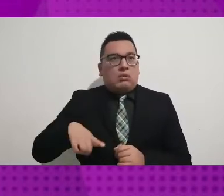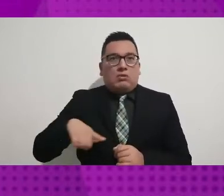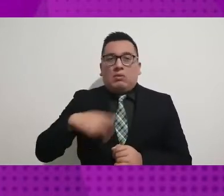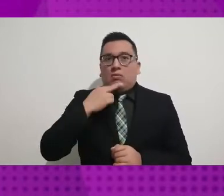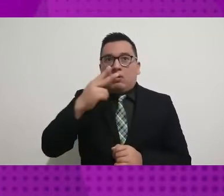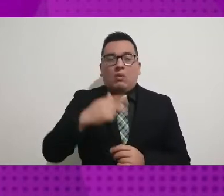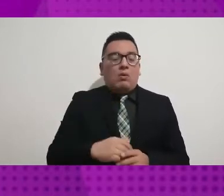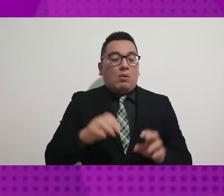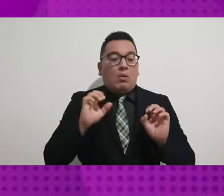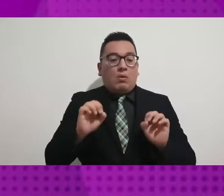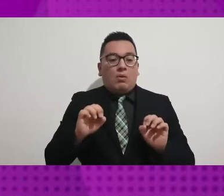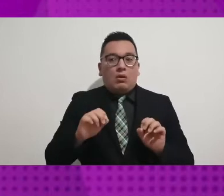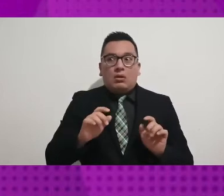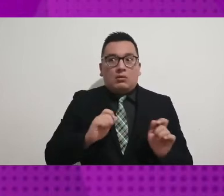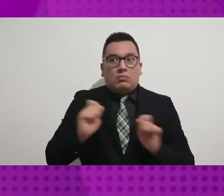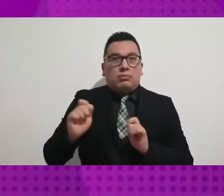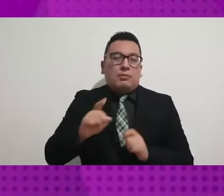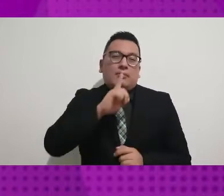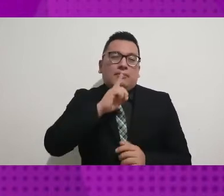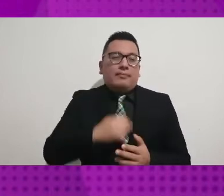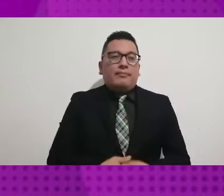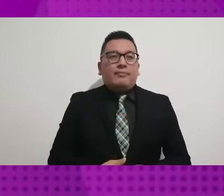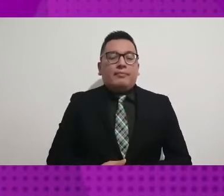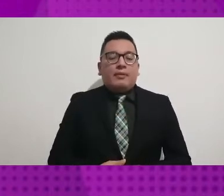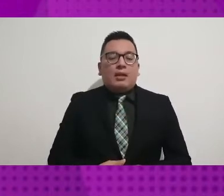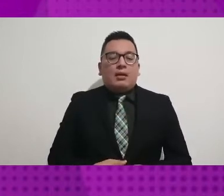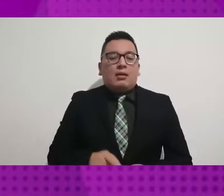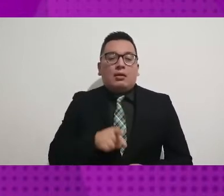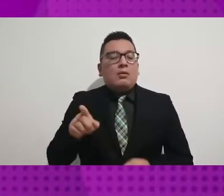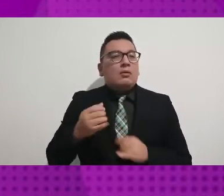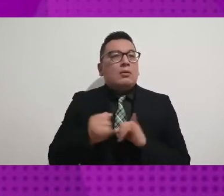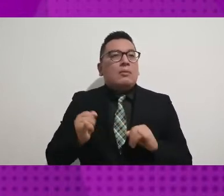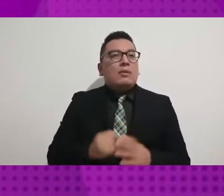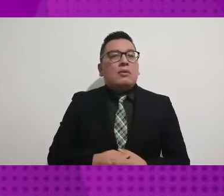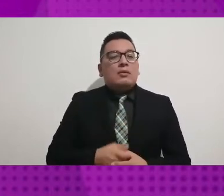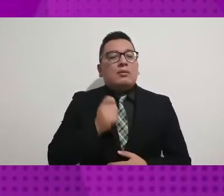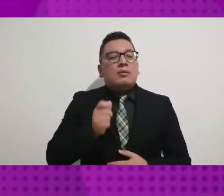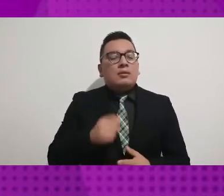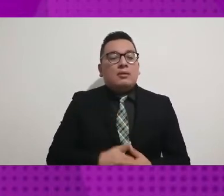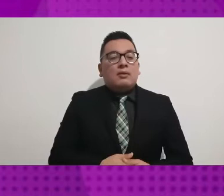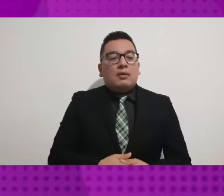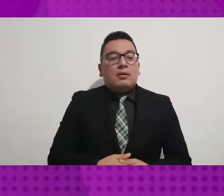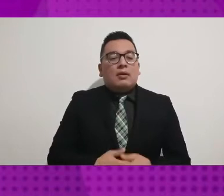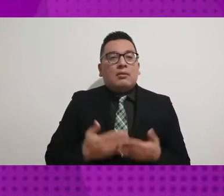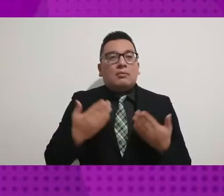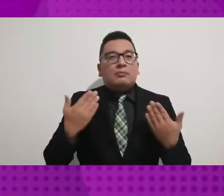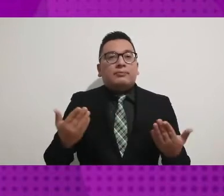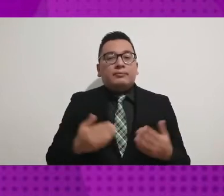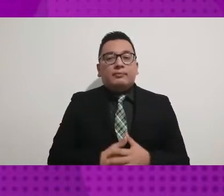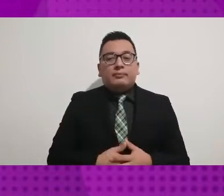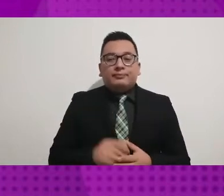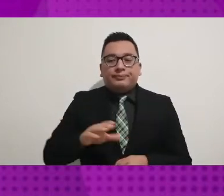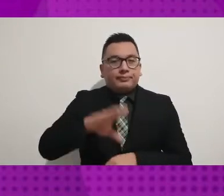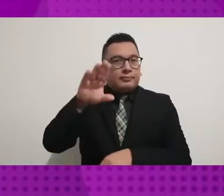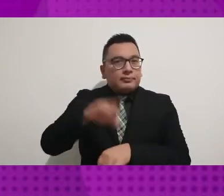mismo un mejor gobernante o que alguien va a ocupar. No, yo creo que lo virtuoso de las candidaturas independientes es simplemente que el